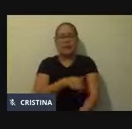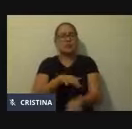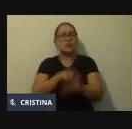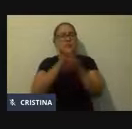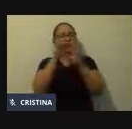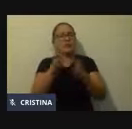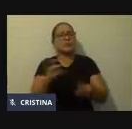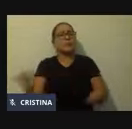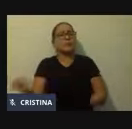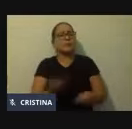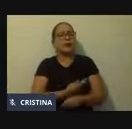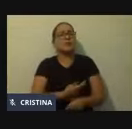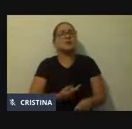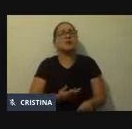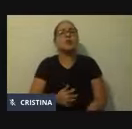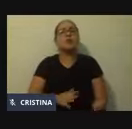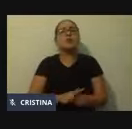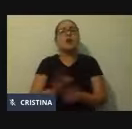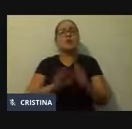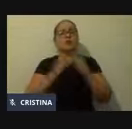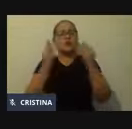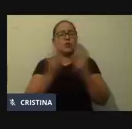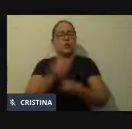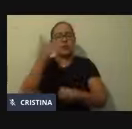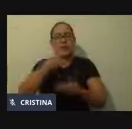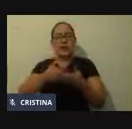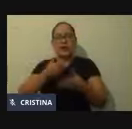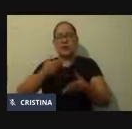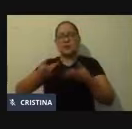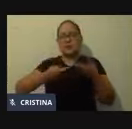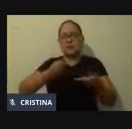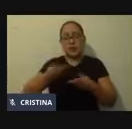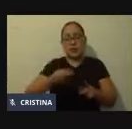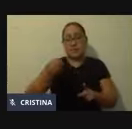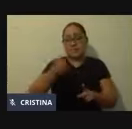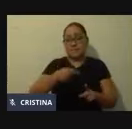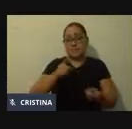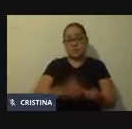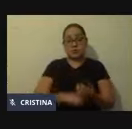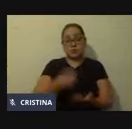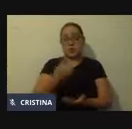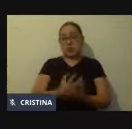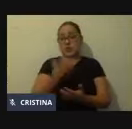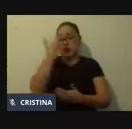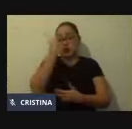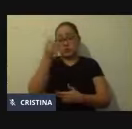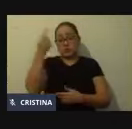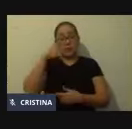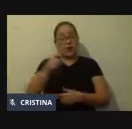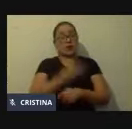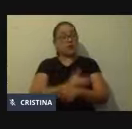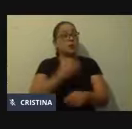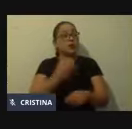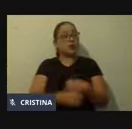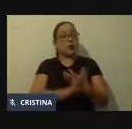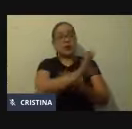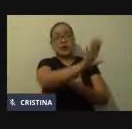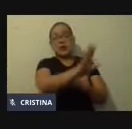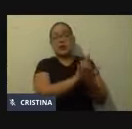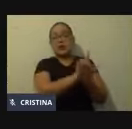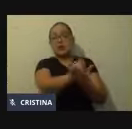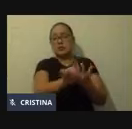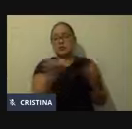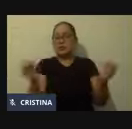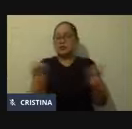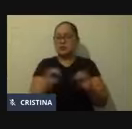cuáles son las medidas preventivas, de que esto no sea una razón para hacer bullying, para excluir a los compañeros, que en la medida en la